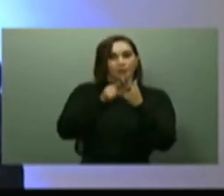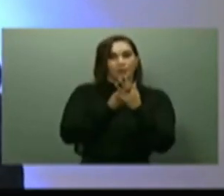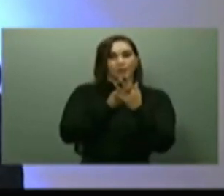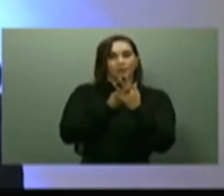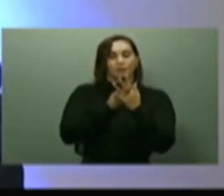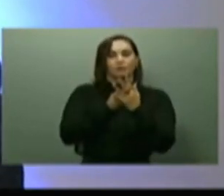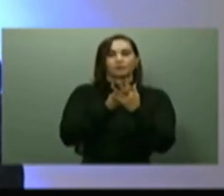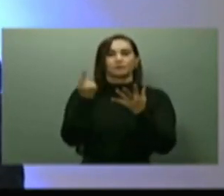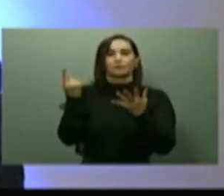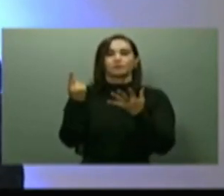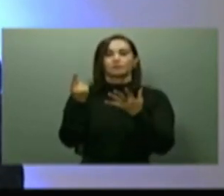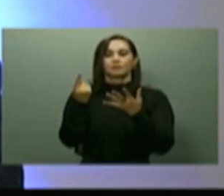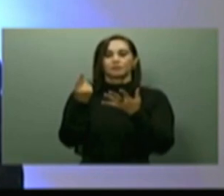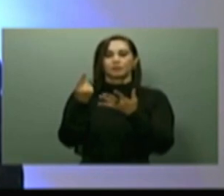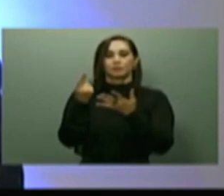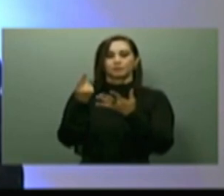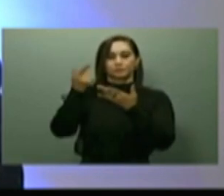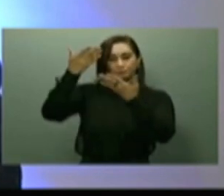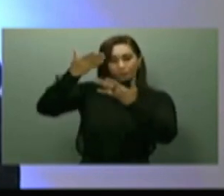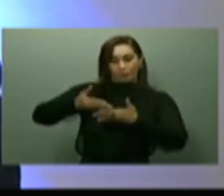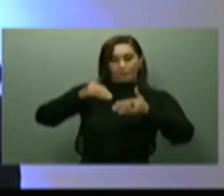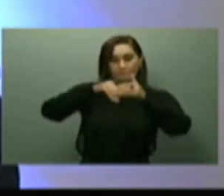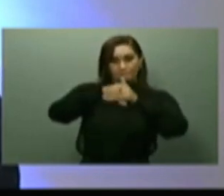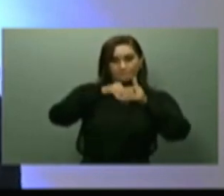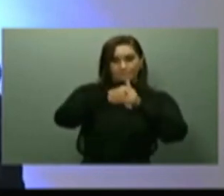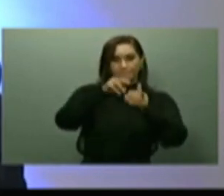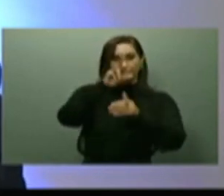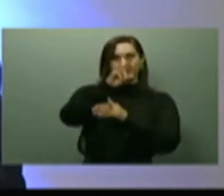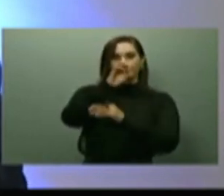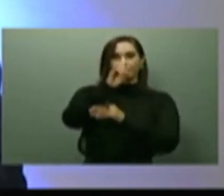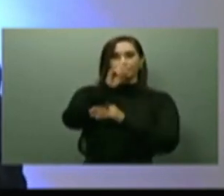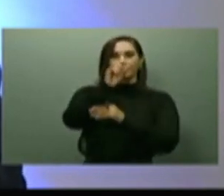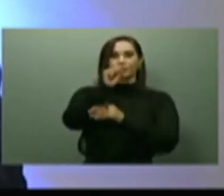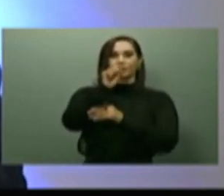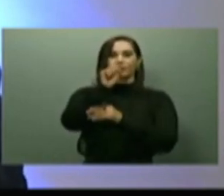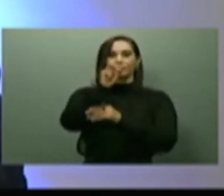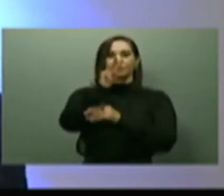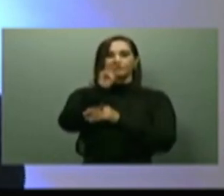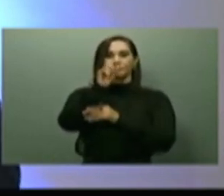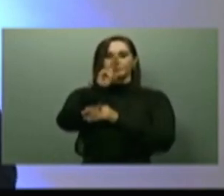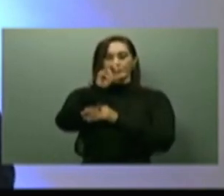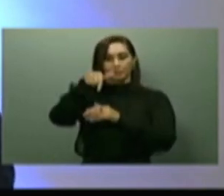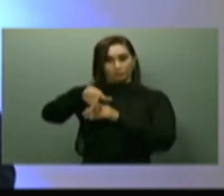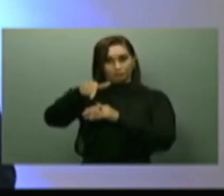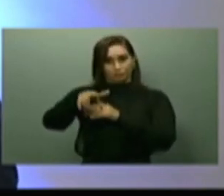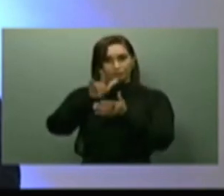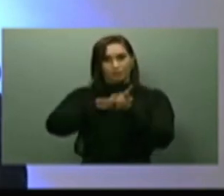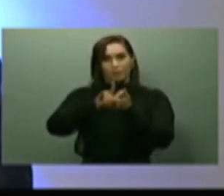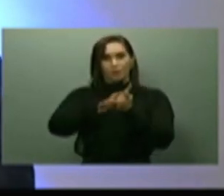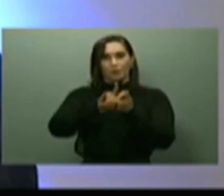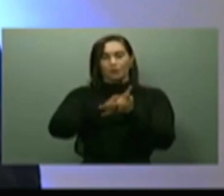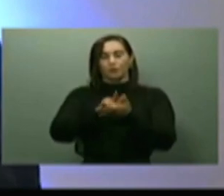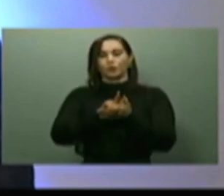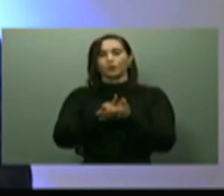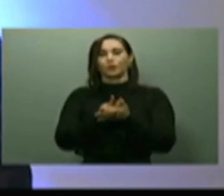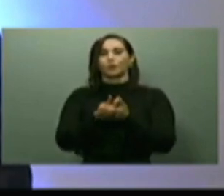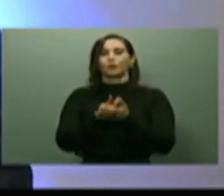dependen económicamente de las remesas. Las remesas de los dominicanos y dominicanas que están fuera de nuestro